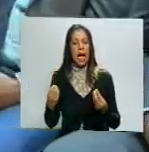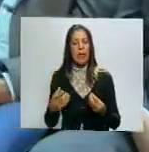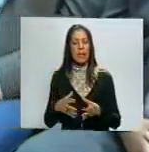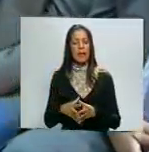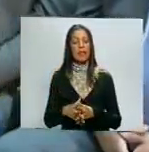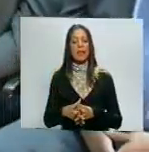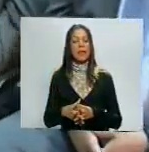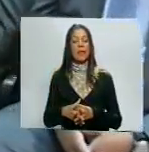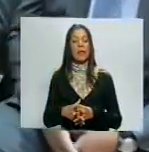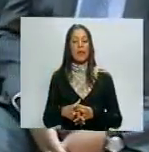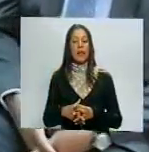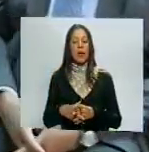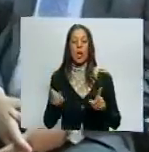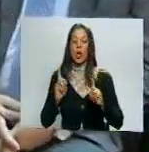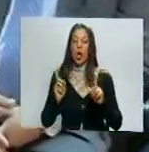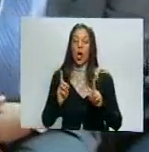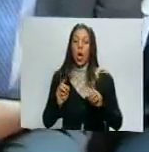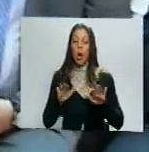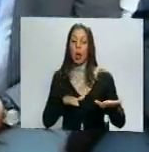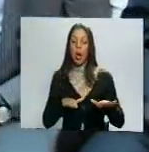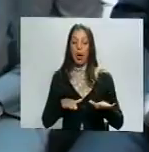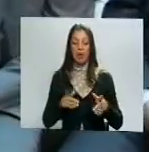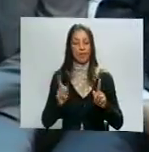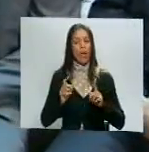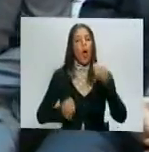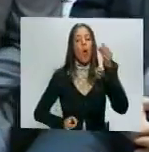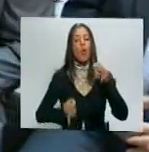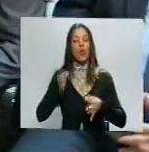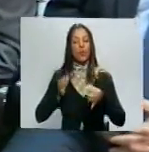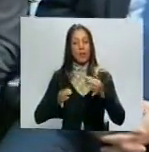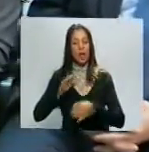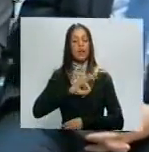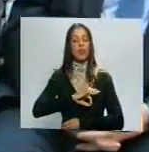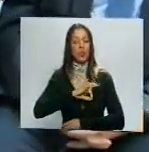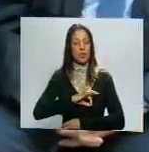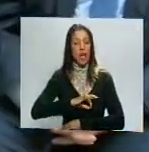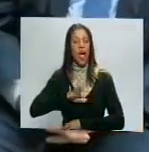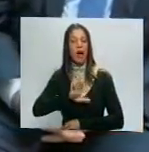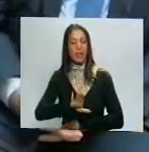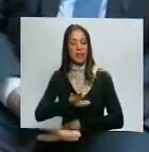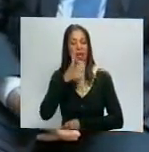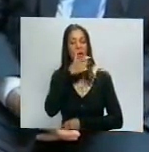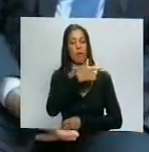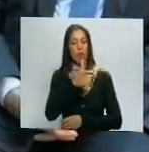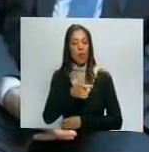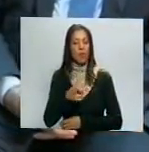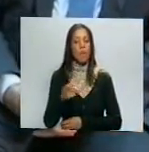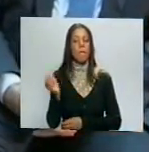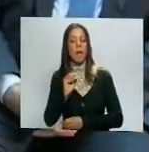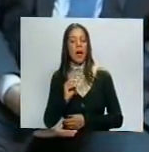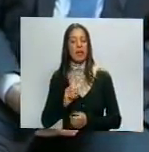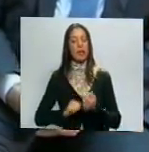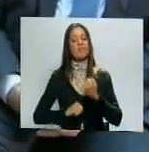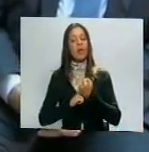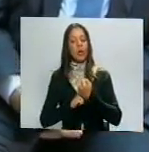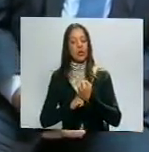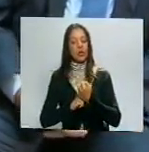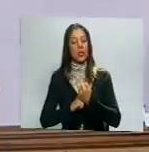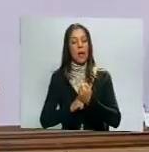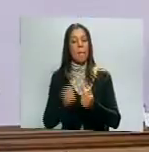que no es populismo. Es justicia social, es lo que se merece nuestro pueblo, eso y más. Y eso y